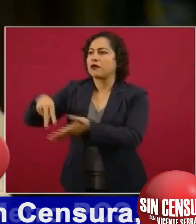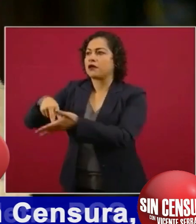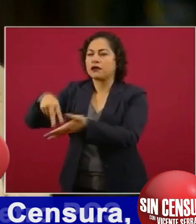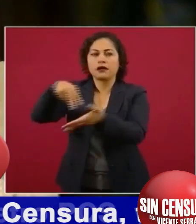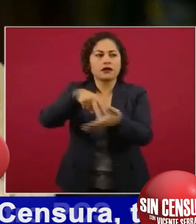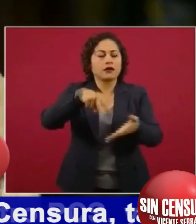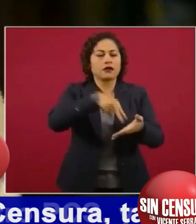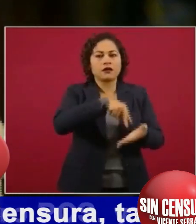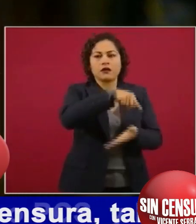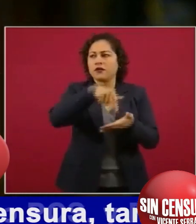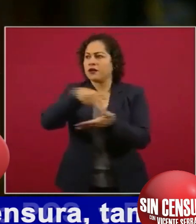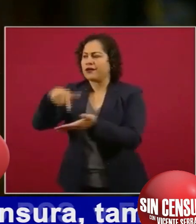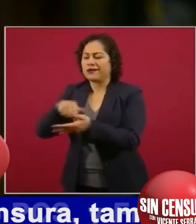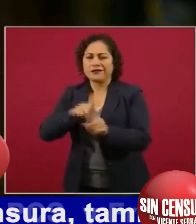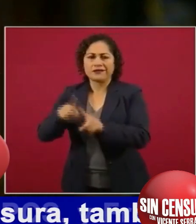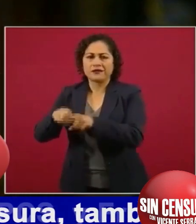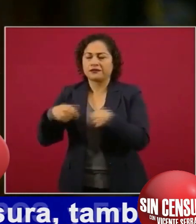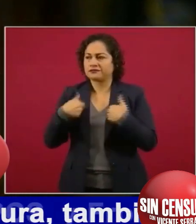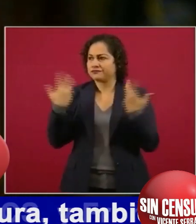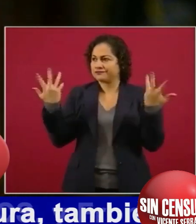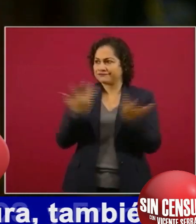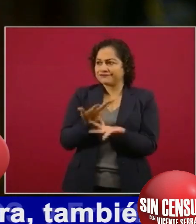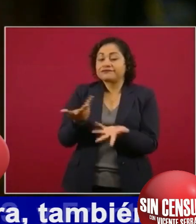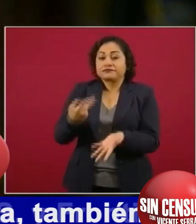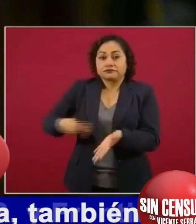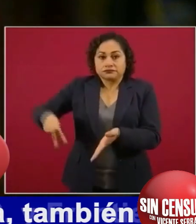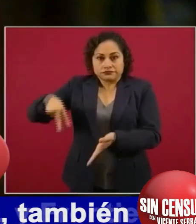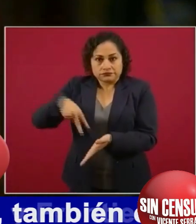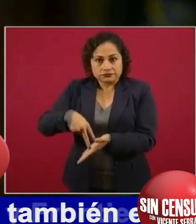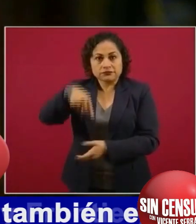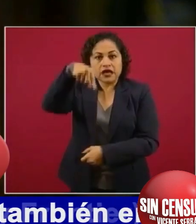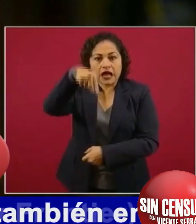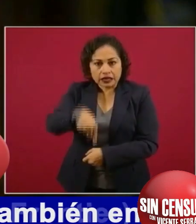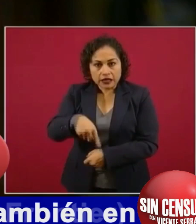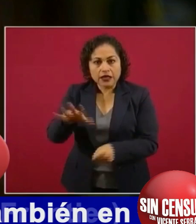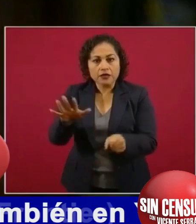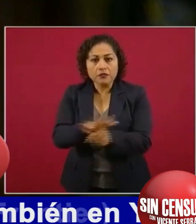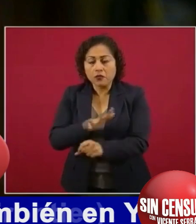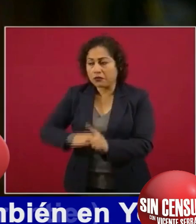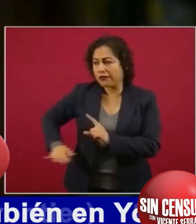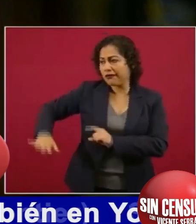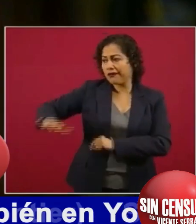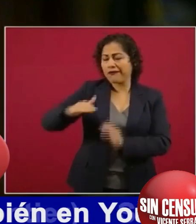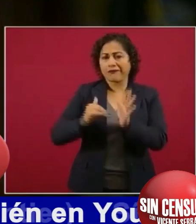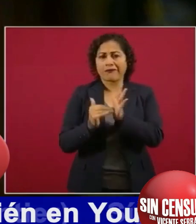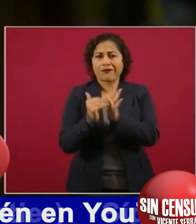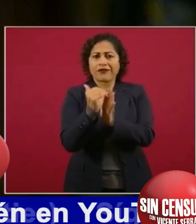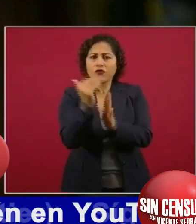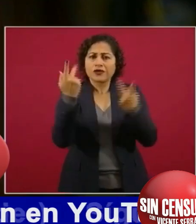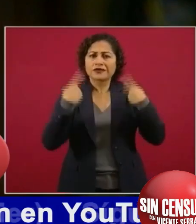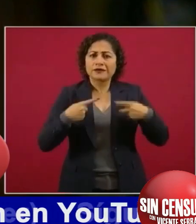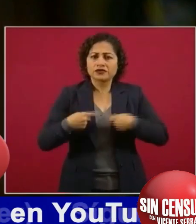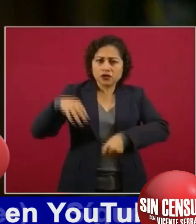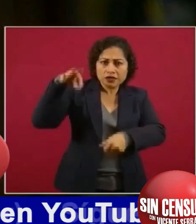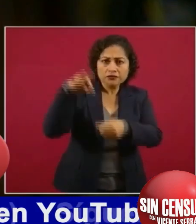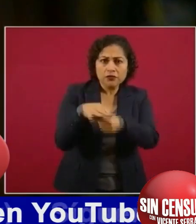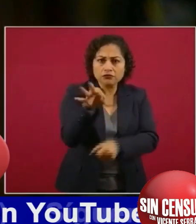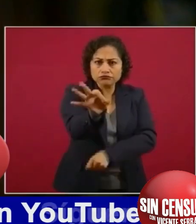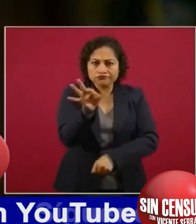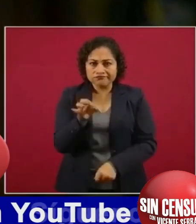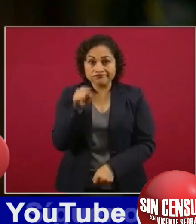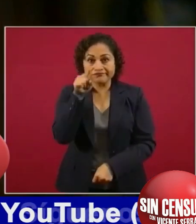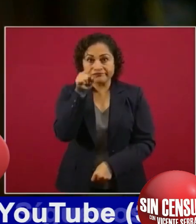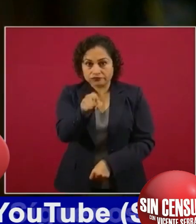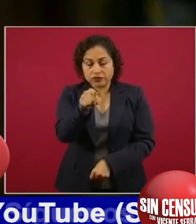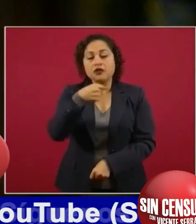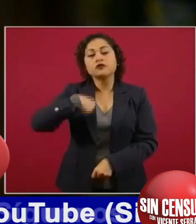Acudí con usted porque millones de personas votamos por usted y creemos en que en verdad va a haber un